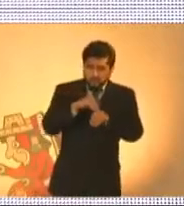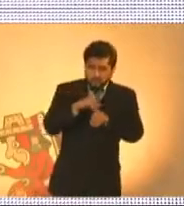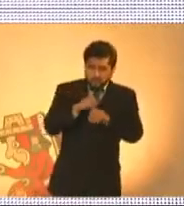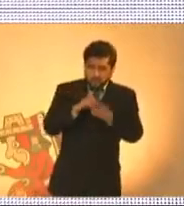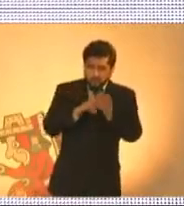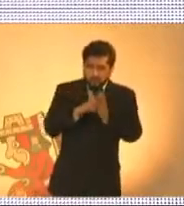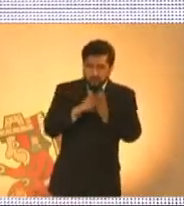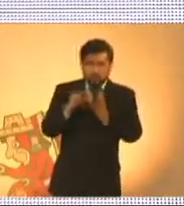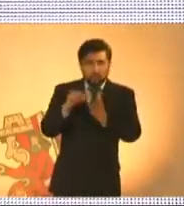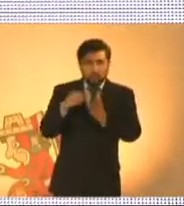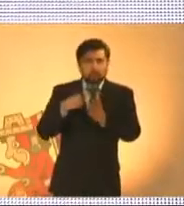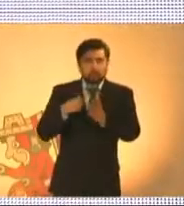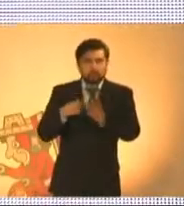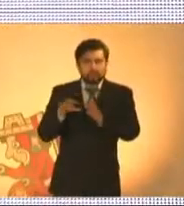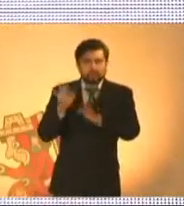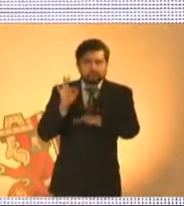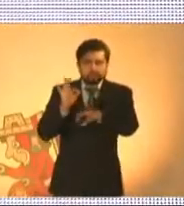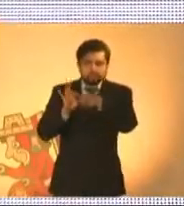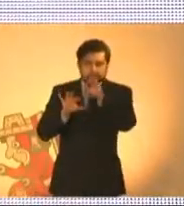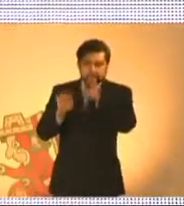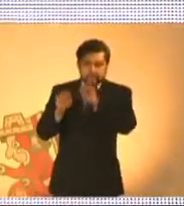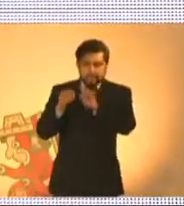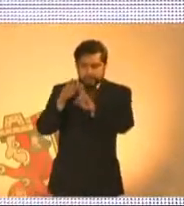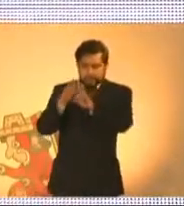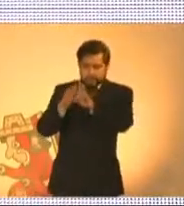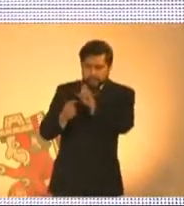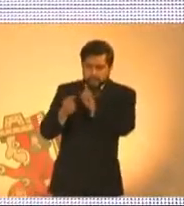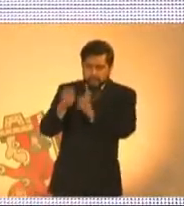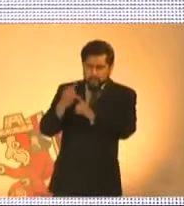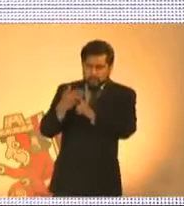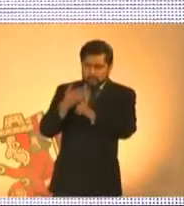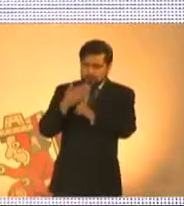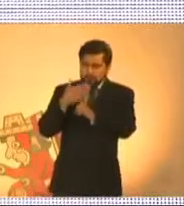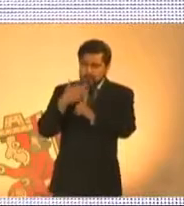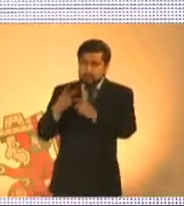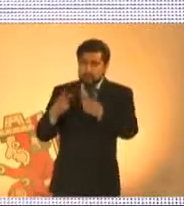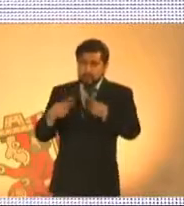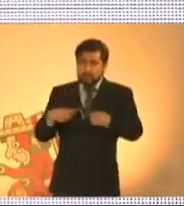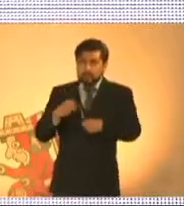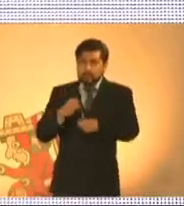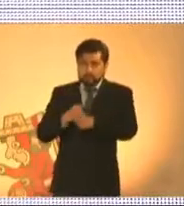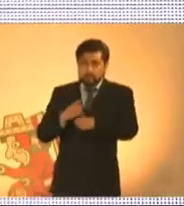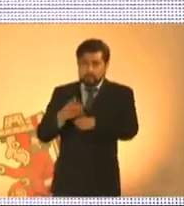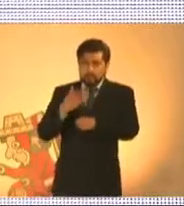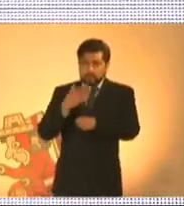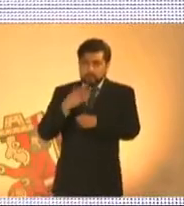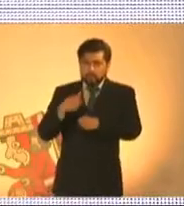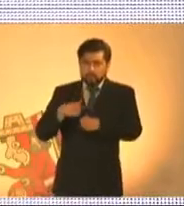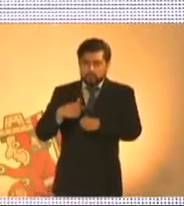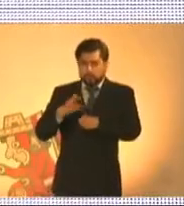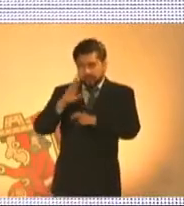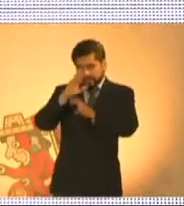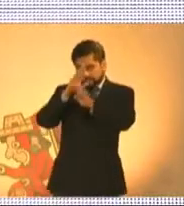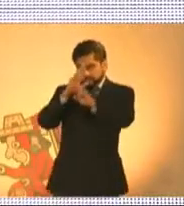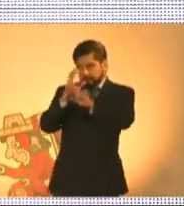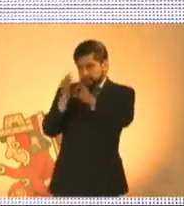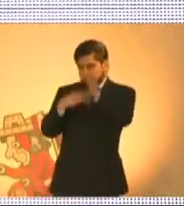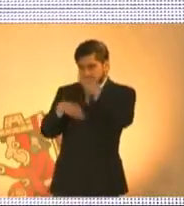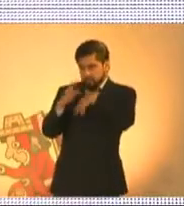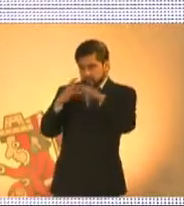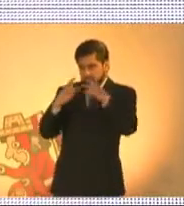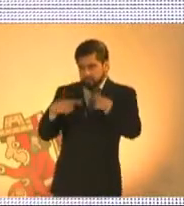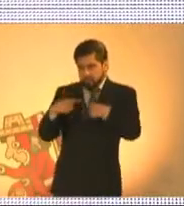son personajes novelescos todos todos merecen una novela yo como acabo de decir me he limitado